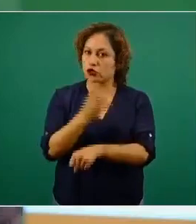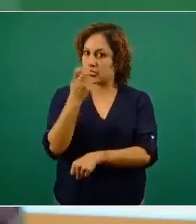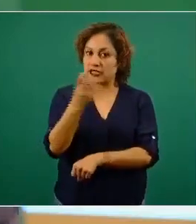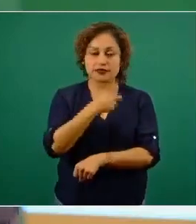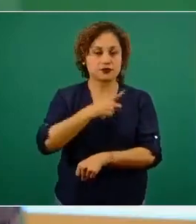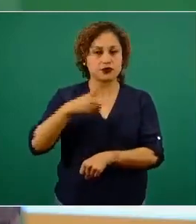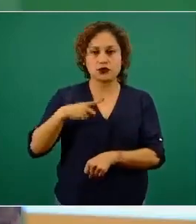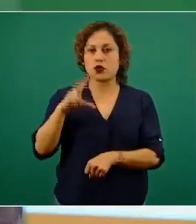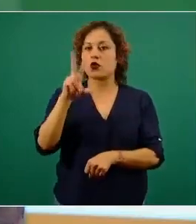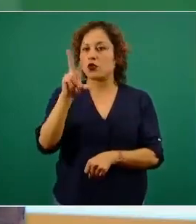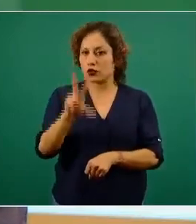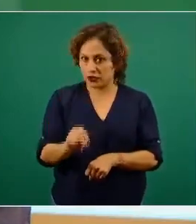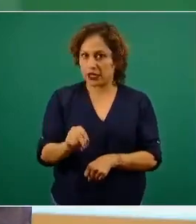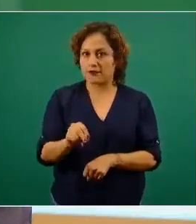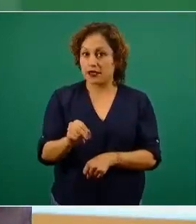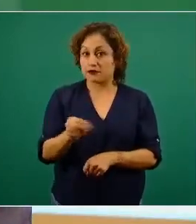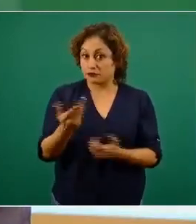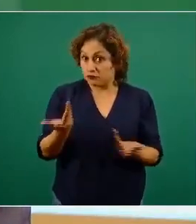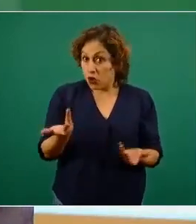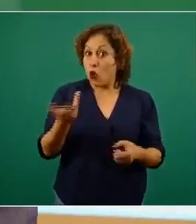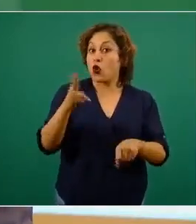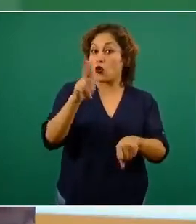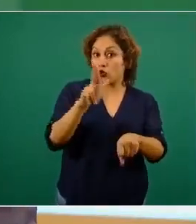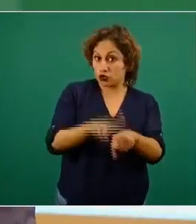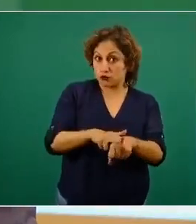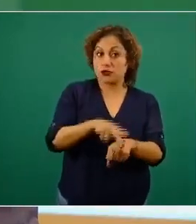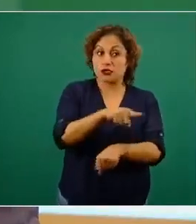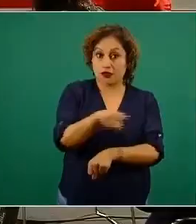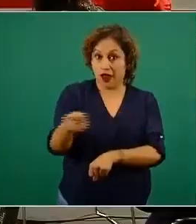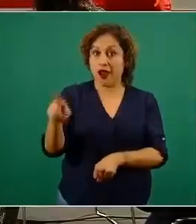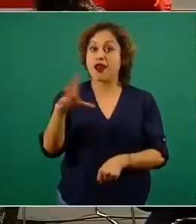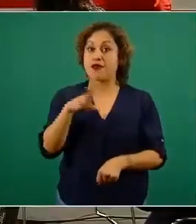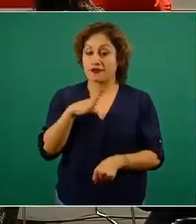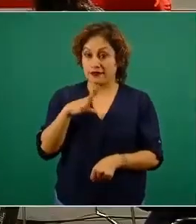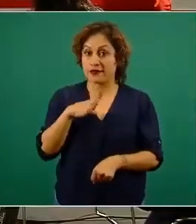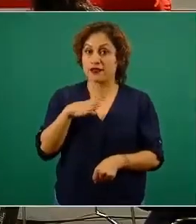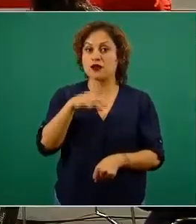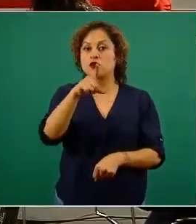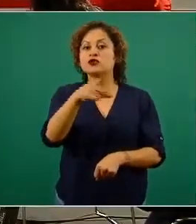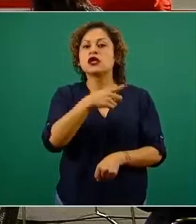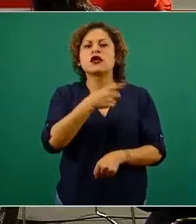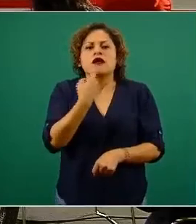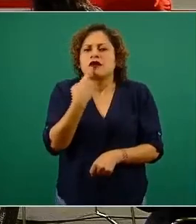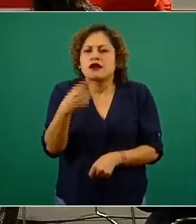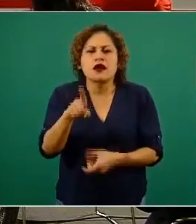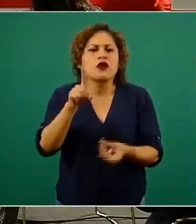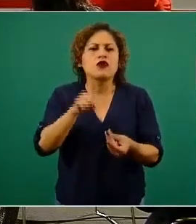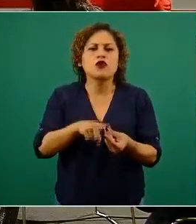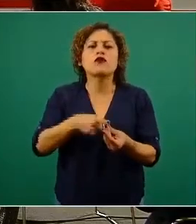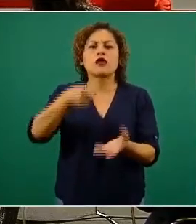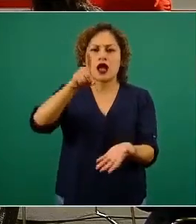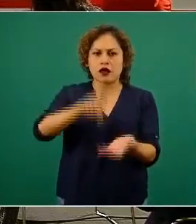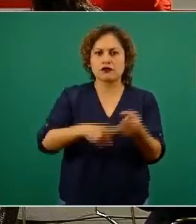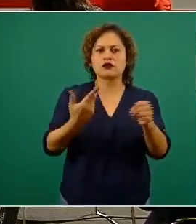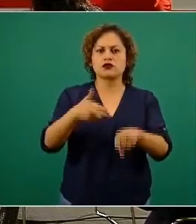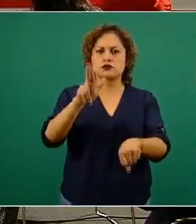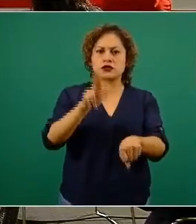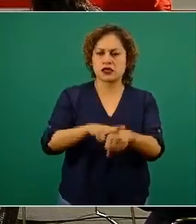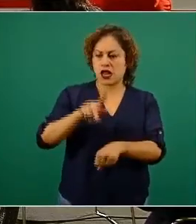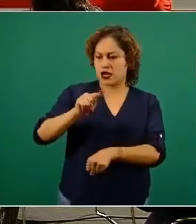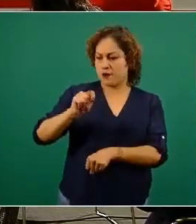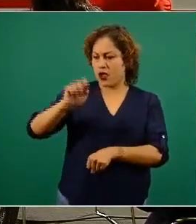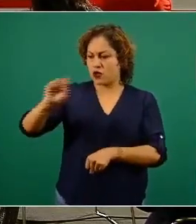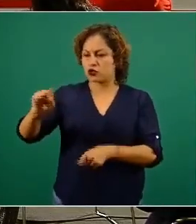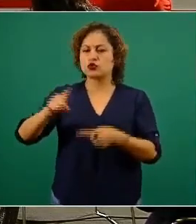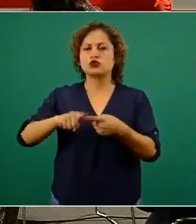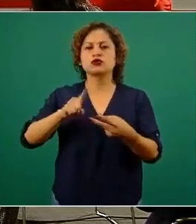las zonas del hospital que están exprofeso para ello, trabajo social, el buzón de quejas, el teléfono de quejas, el órgano interno de control,